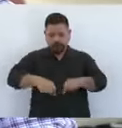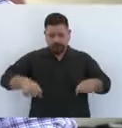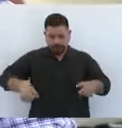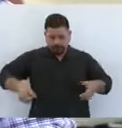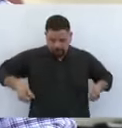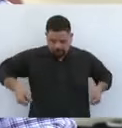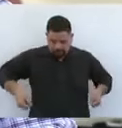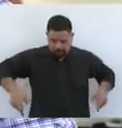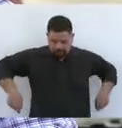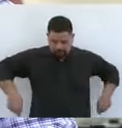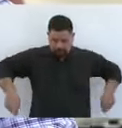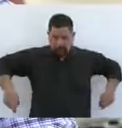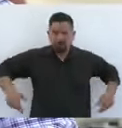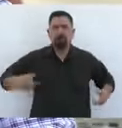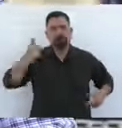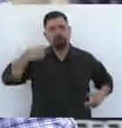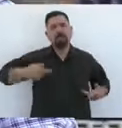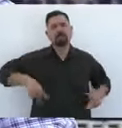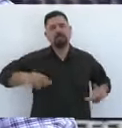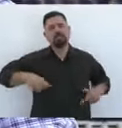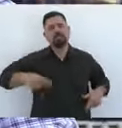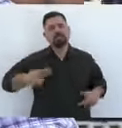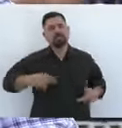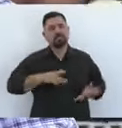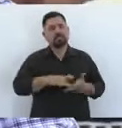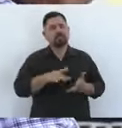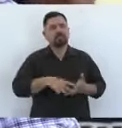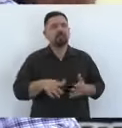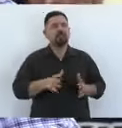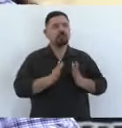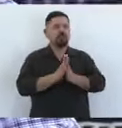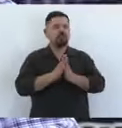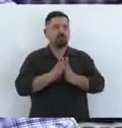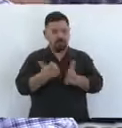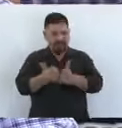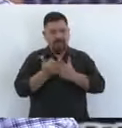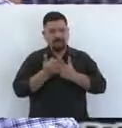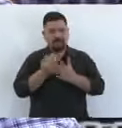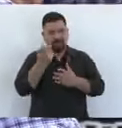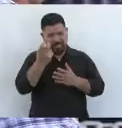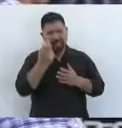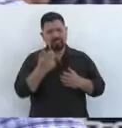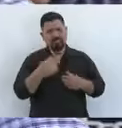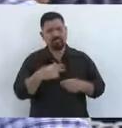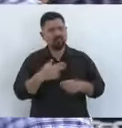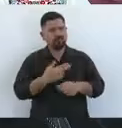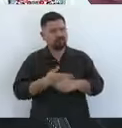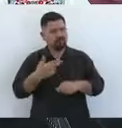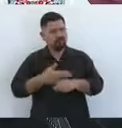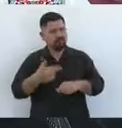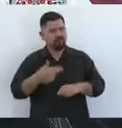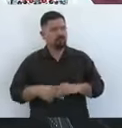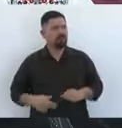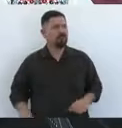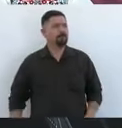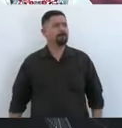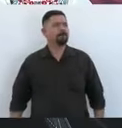nuestra gente que lo necesita. Entonces le pedí a favor si nos podía ayudar en esa gestión. Eso se lo encargamos